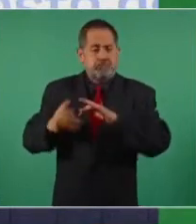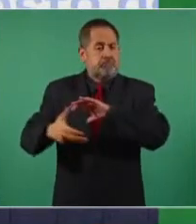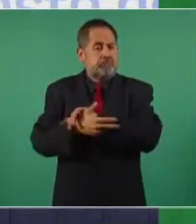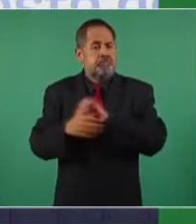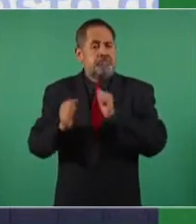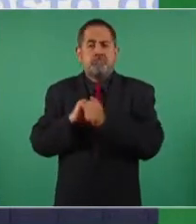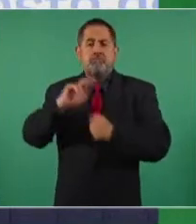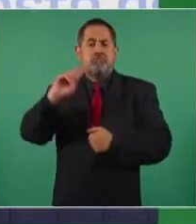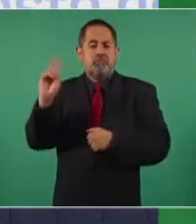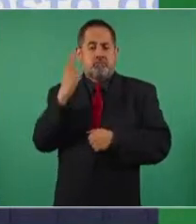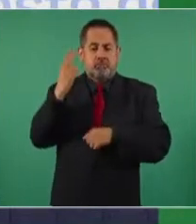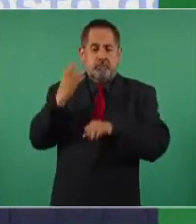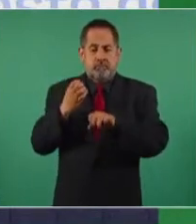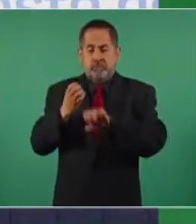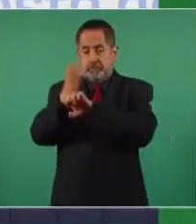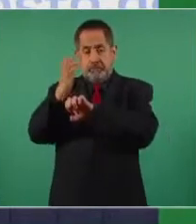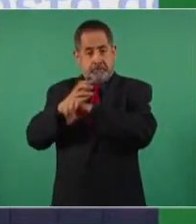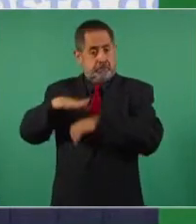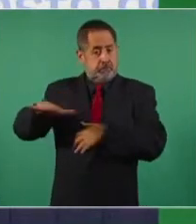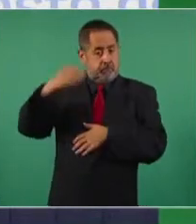refieran el estado